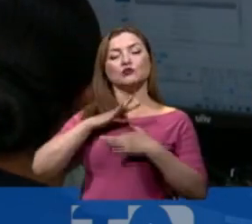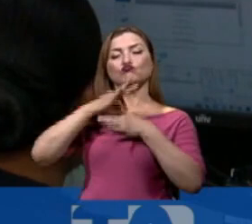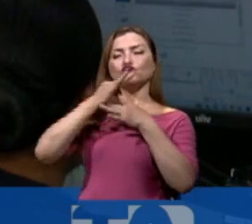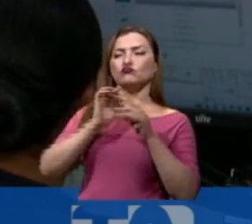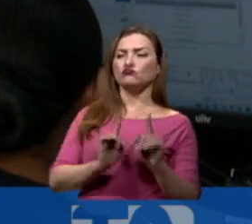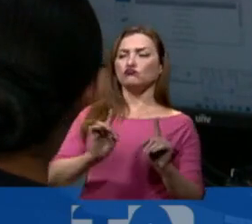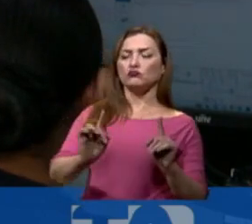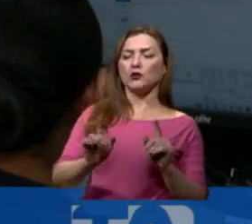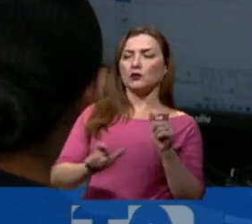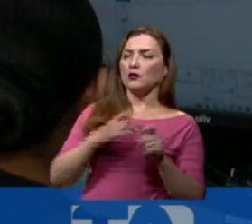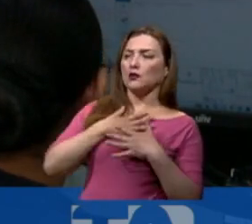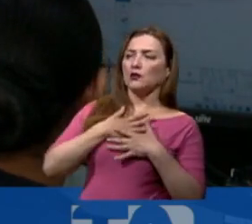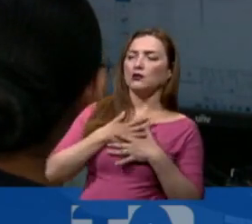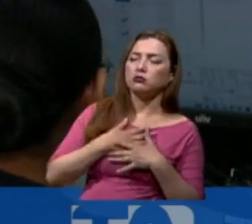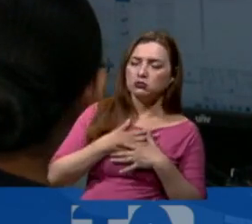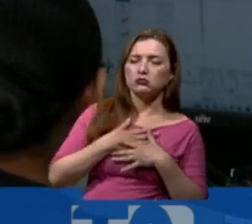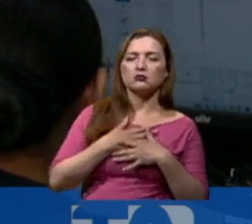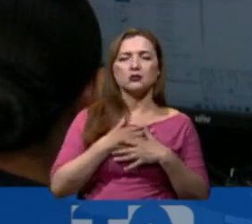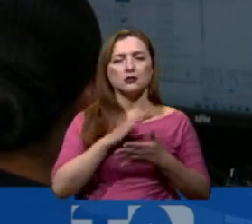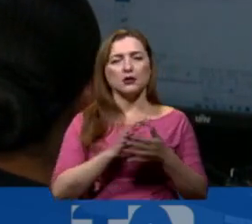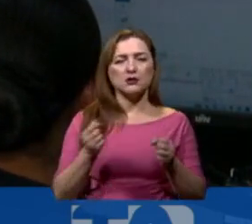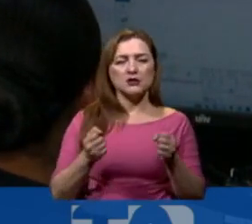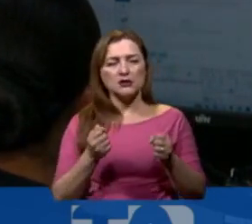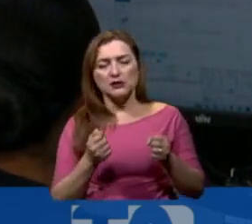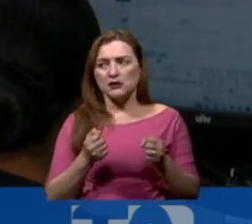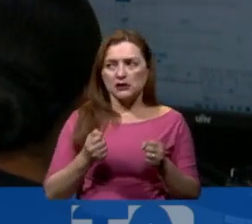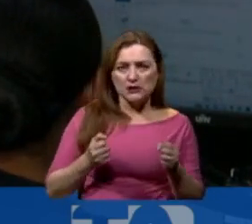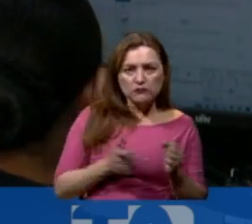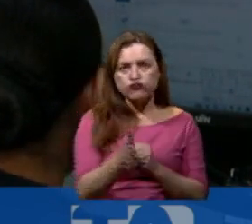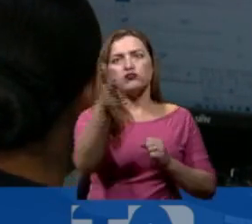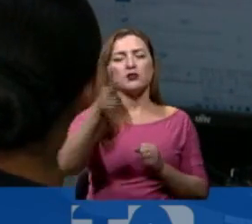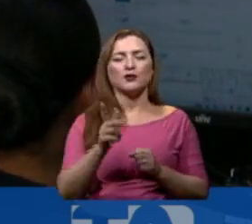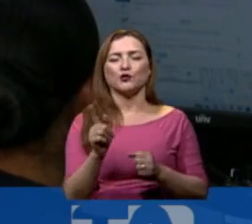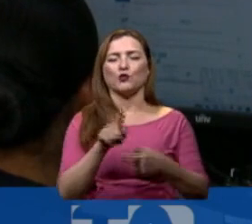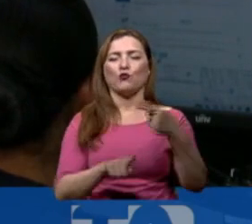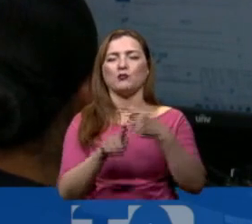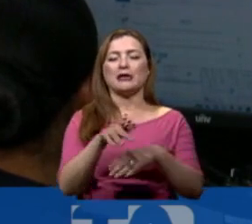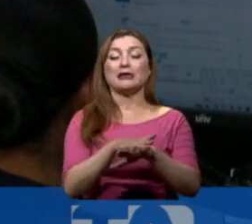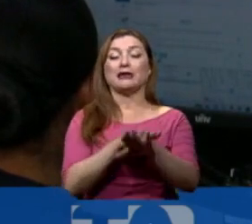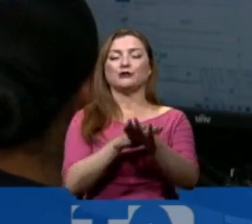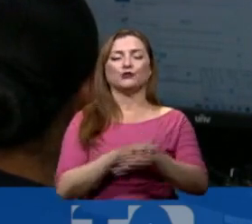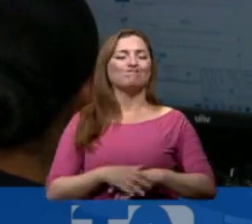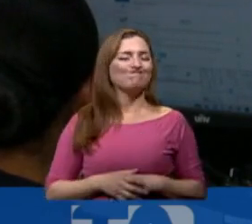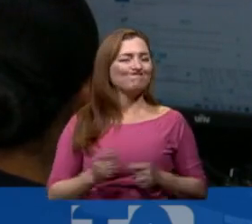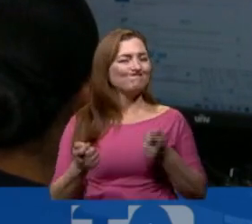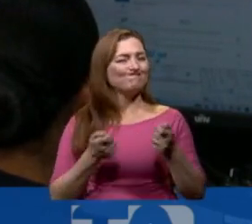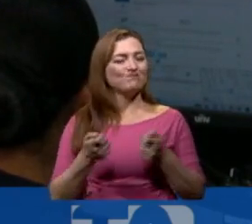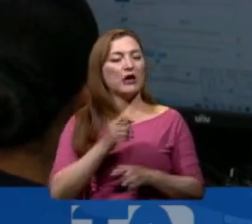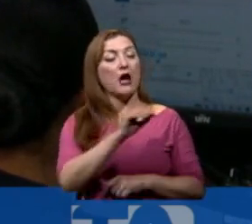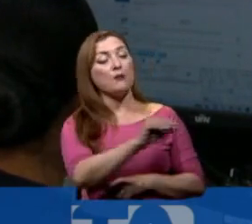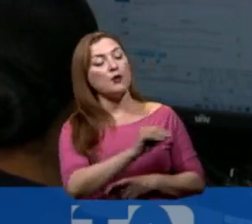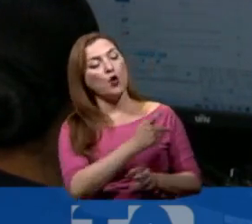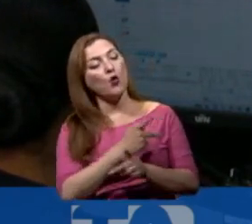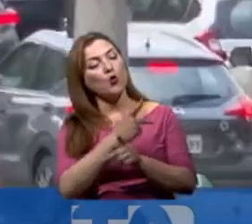qué? Para que la ciudadanía un poco también se contenga en el exceso de velocidad. Hemos detectado que hay exceso de velocidad, hacemos controles disuasivos,